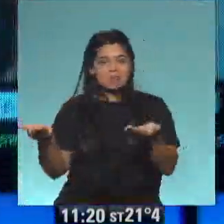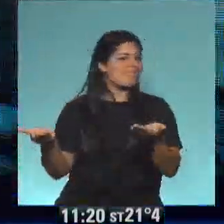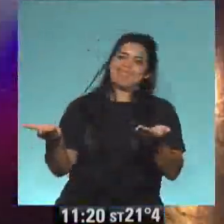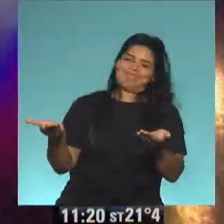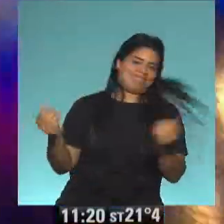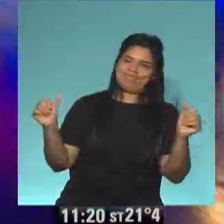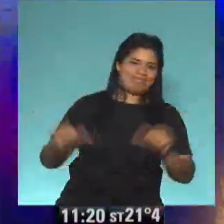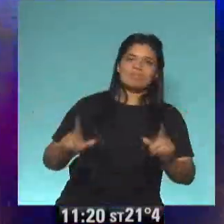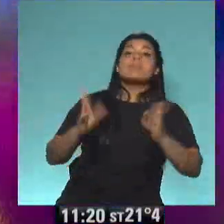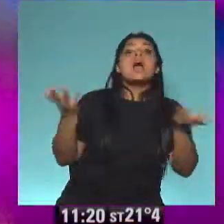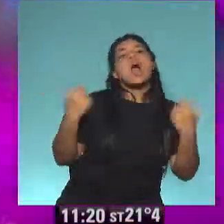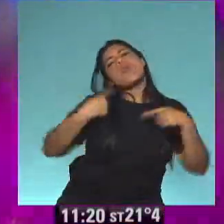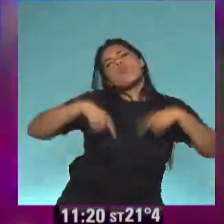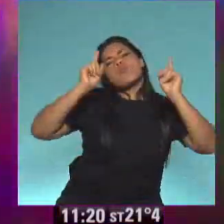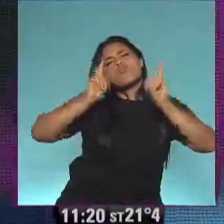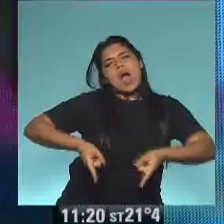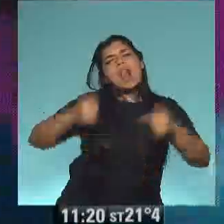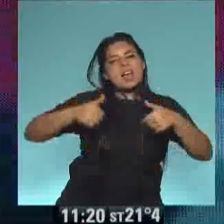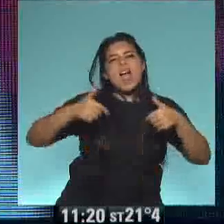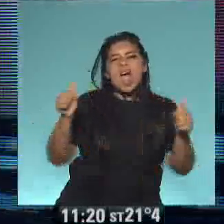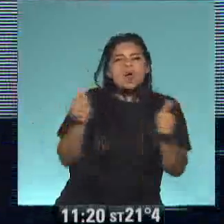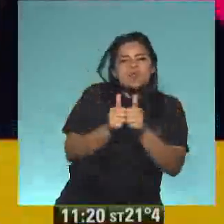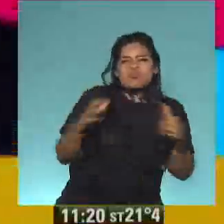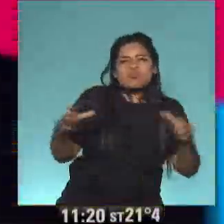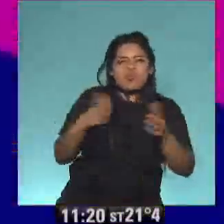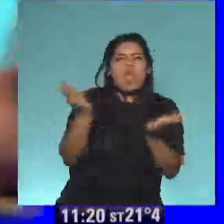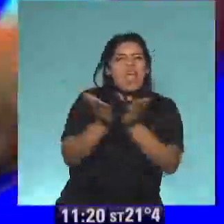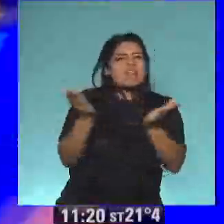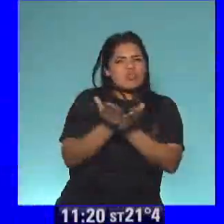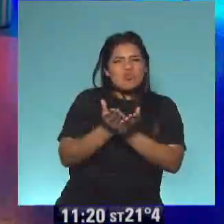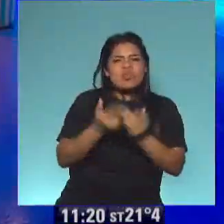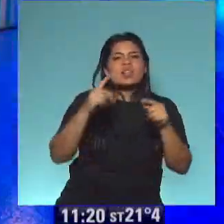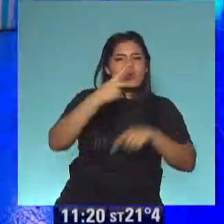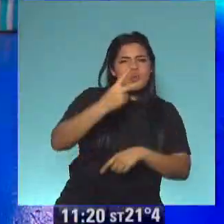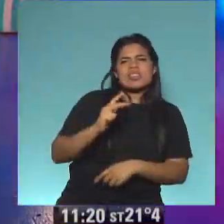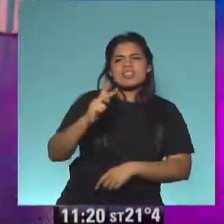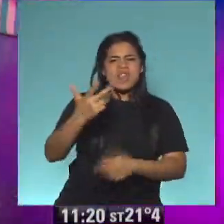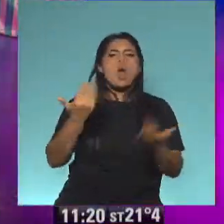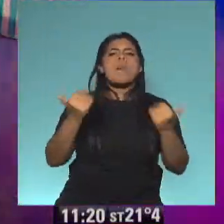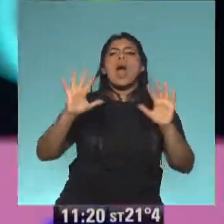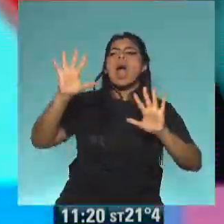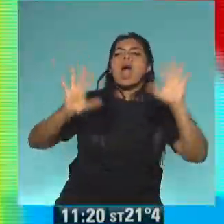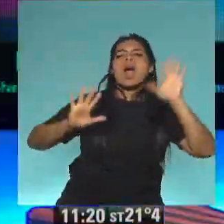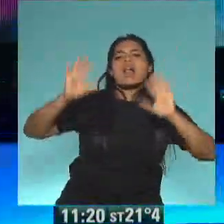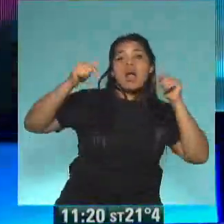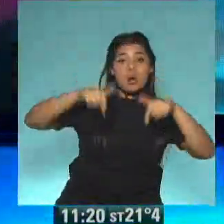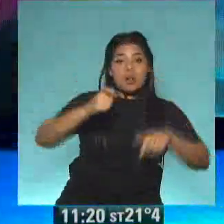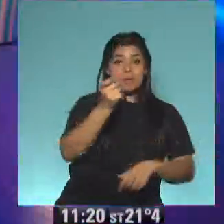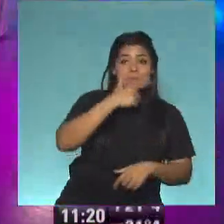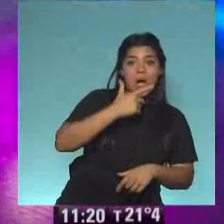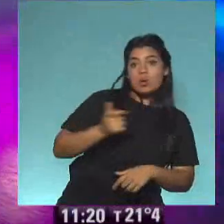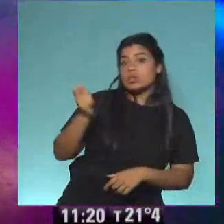nos acompañamos para estudiar. Segundo y tercero, la mano bien arriba, que aquí llegamos Mauricio y